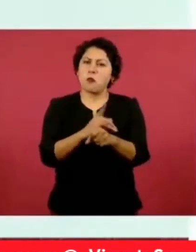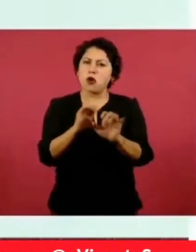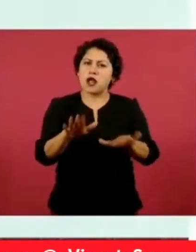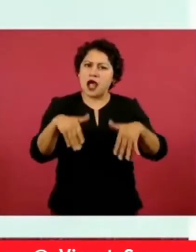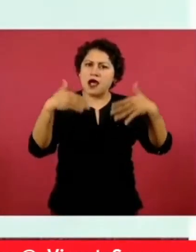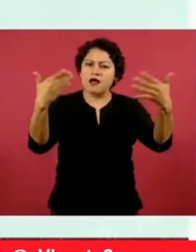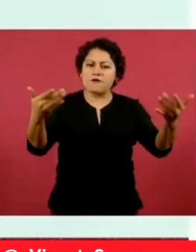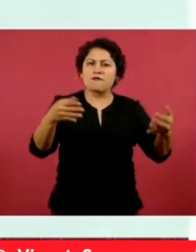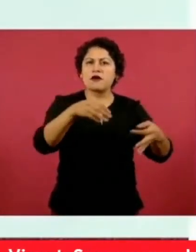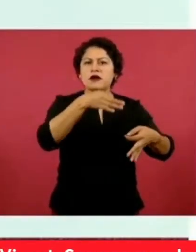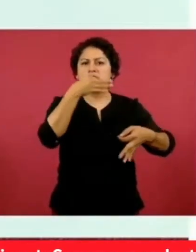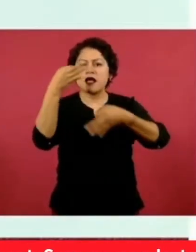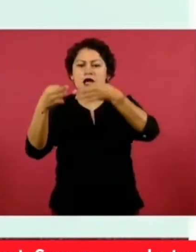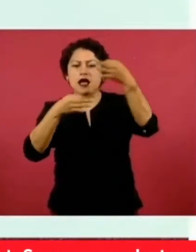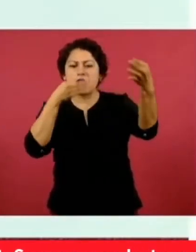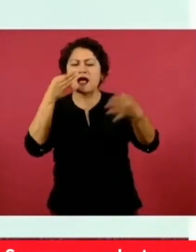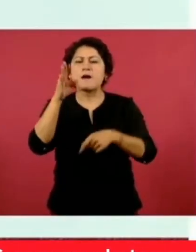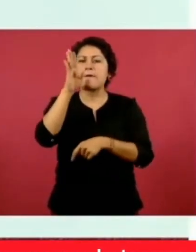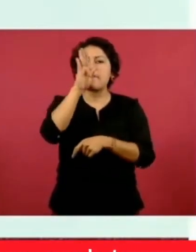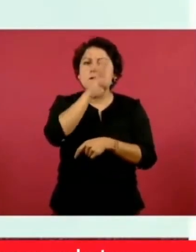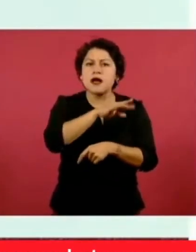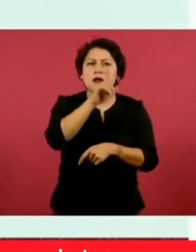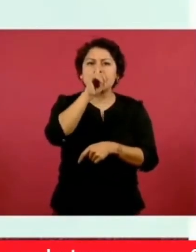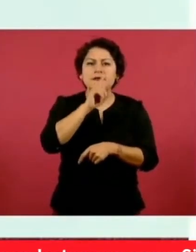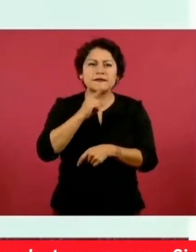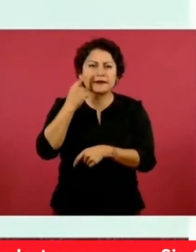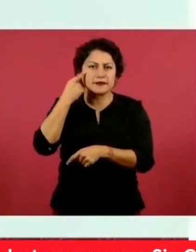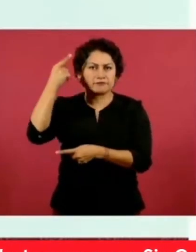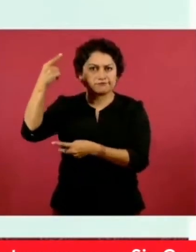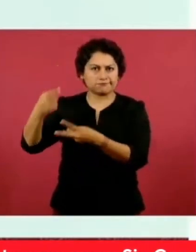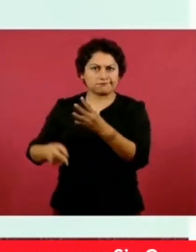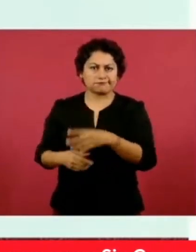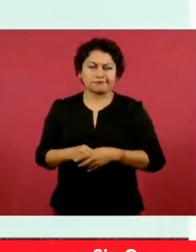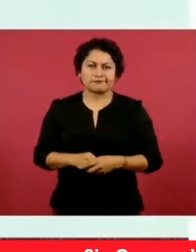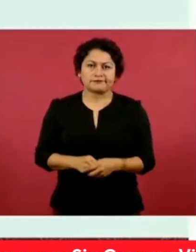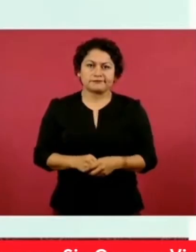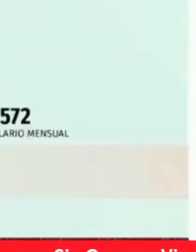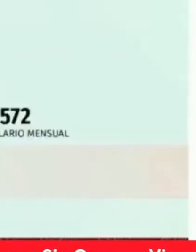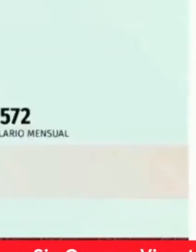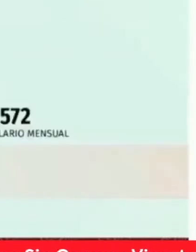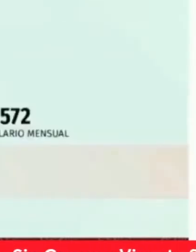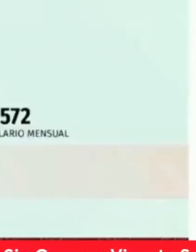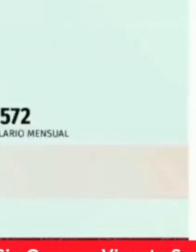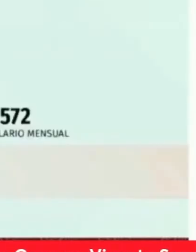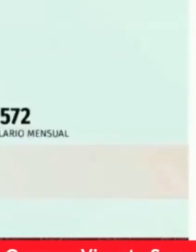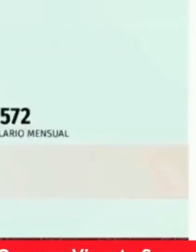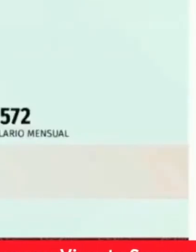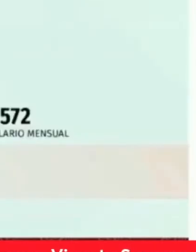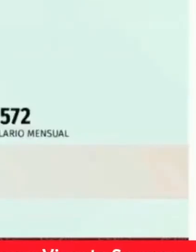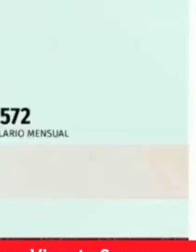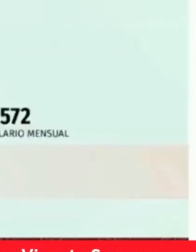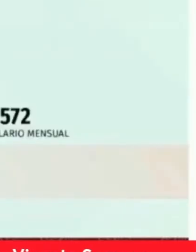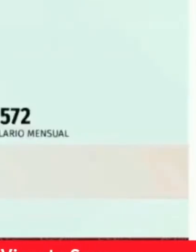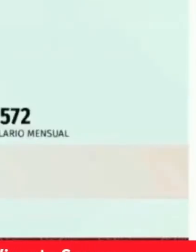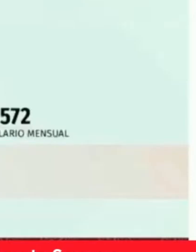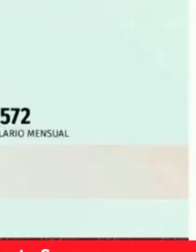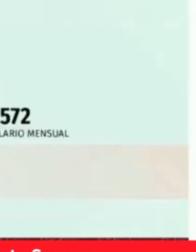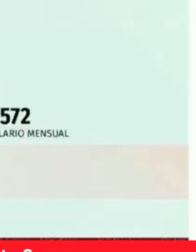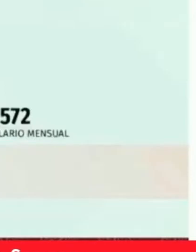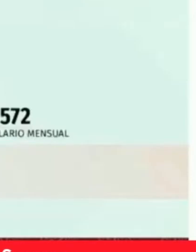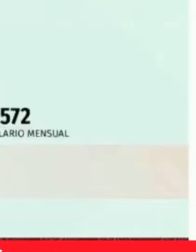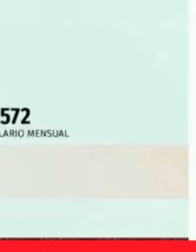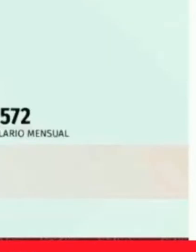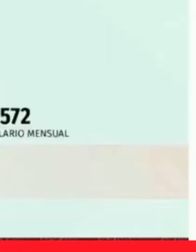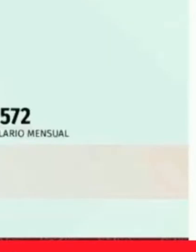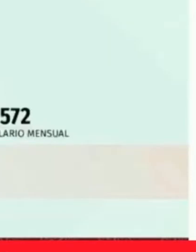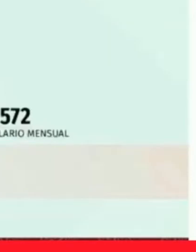se propagan en medios de comunicación y redes sociales, hay algo de lo que no se habla lo suficiente, y es que los verdaderos